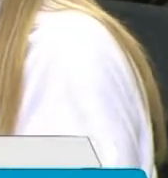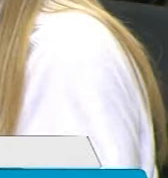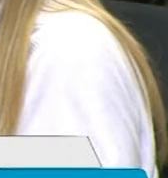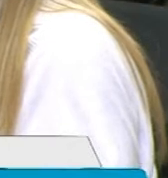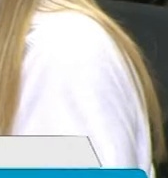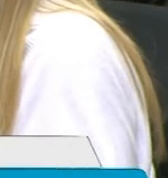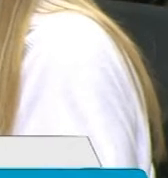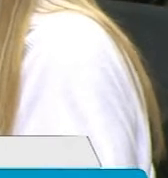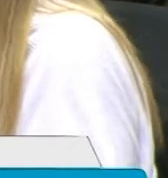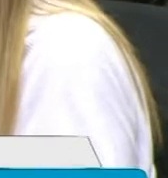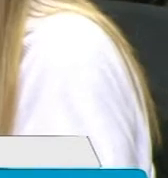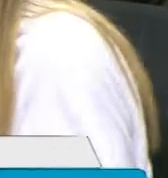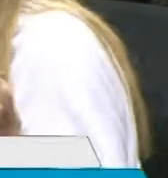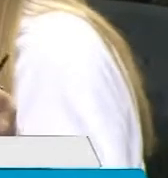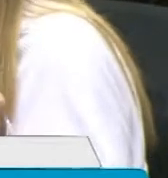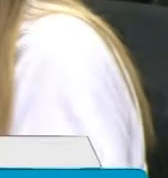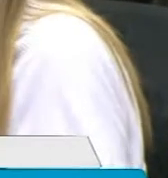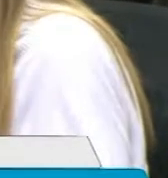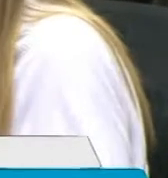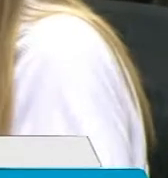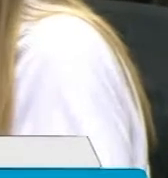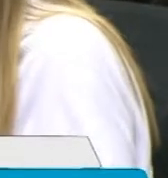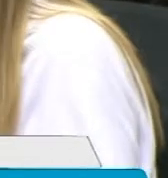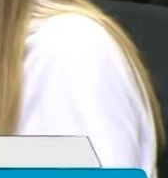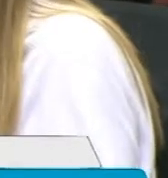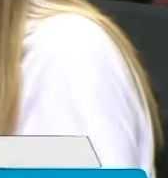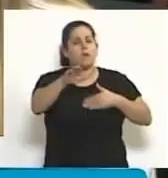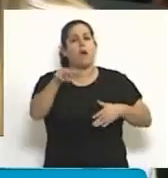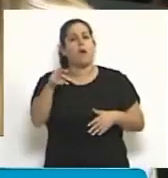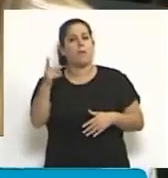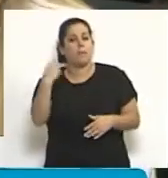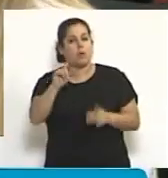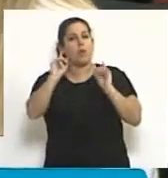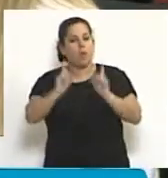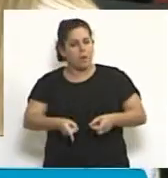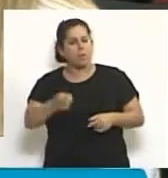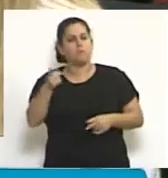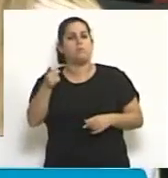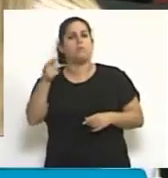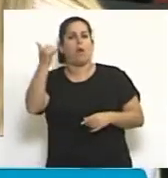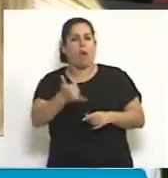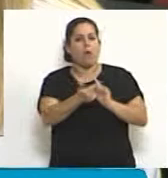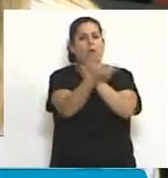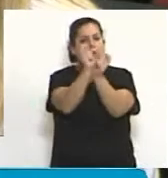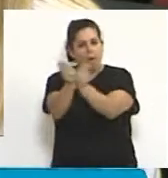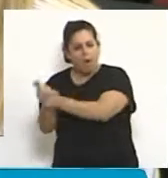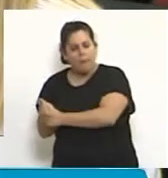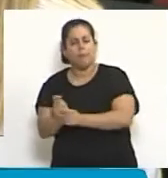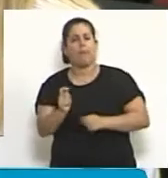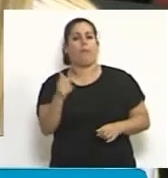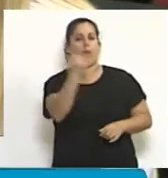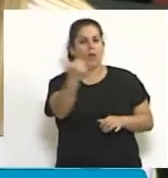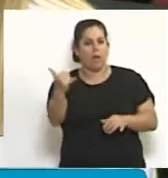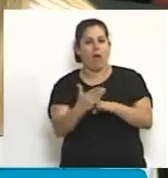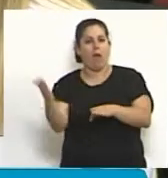imperfecciones propias de un sistema que recién se inicia, pero funcionó. Sin embargo, a raíz de los sucesivos cambios que se fueron haciendo